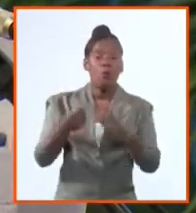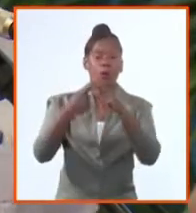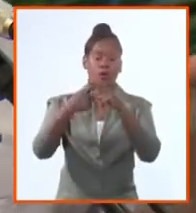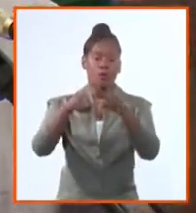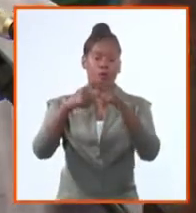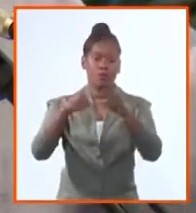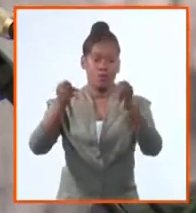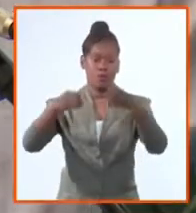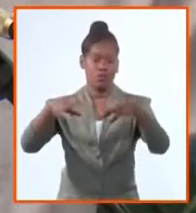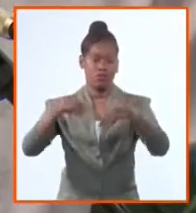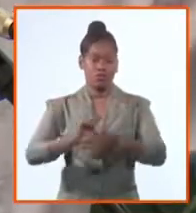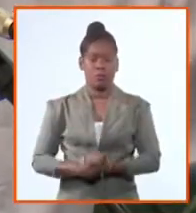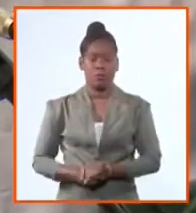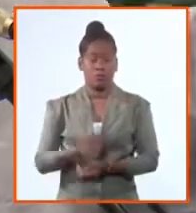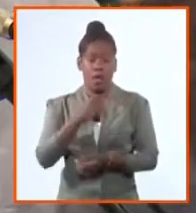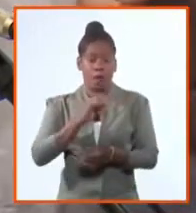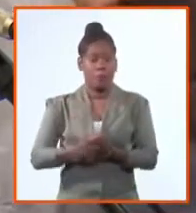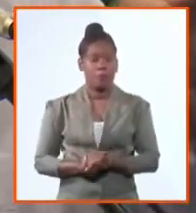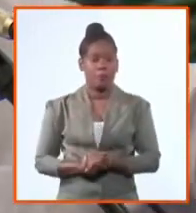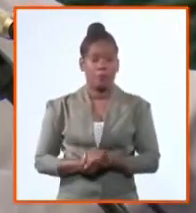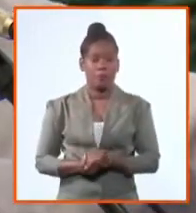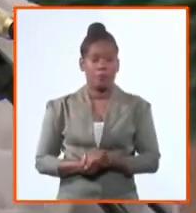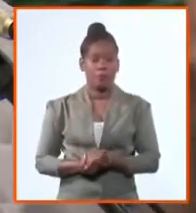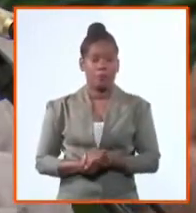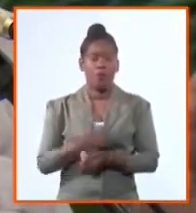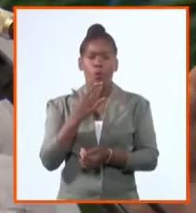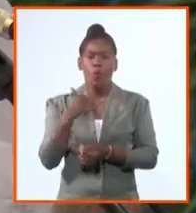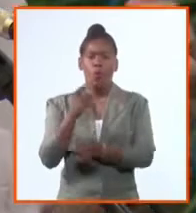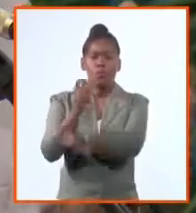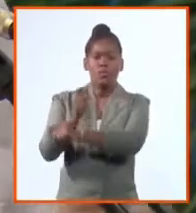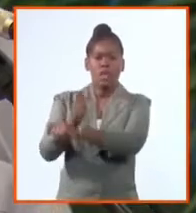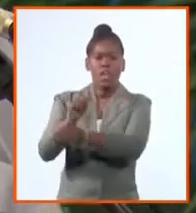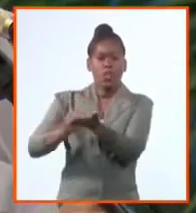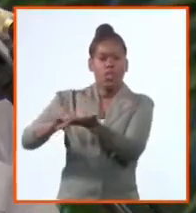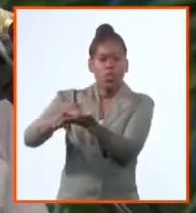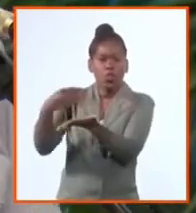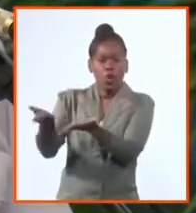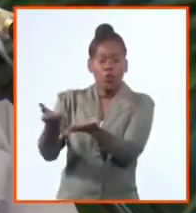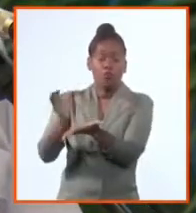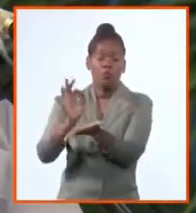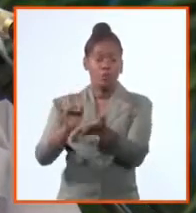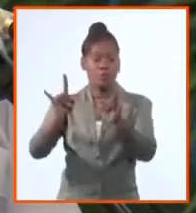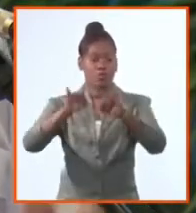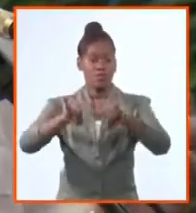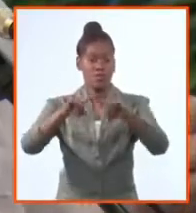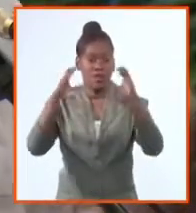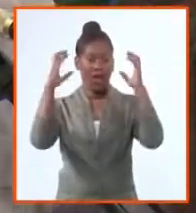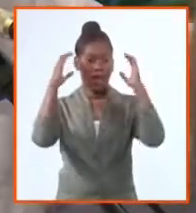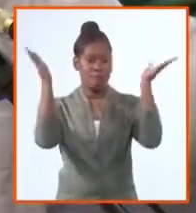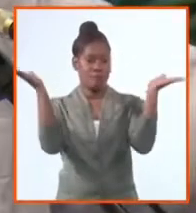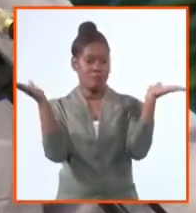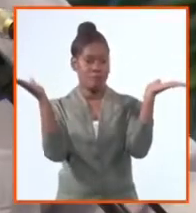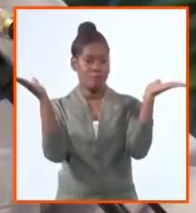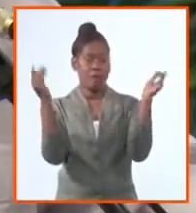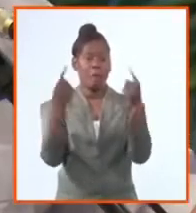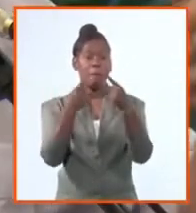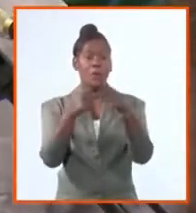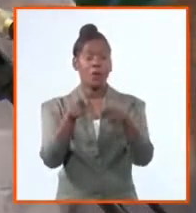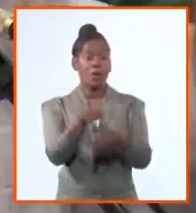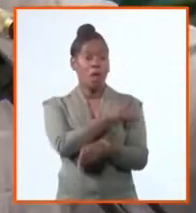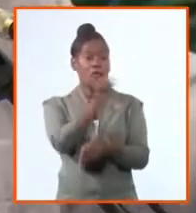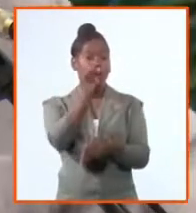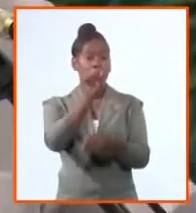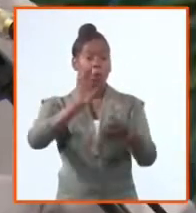Economía Política en la Universidad de La Habana, y no voy a mencionar todas las calamidades que han ocurrido, pero el hecho cierto es que ¿eso en